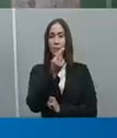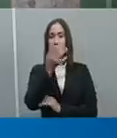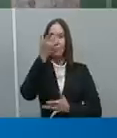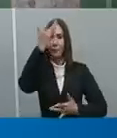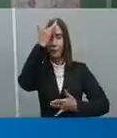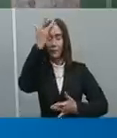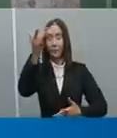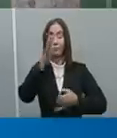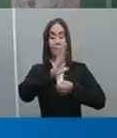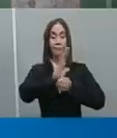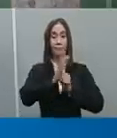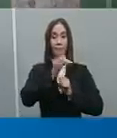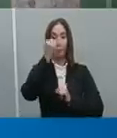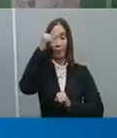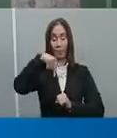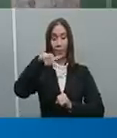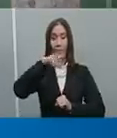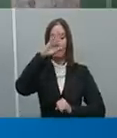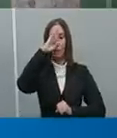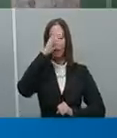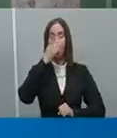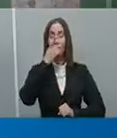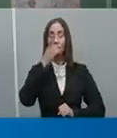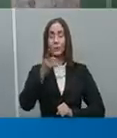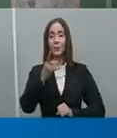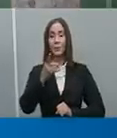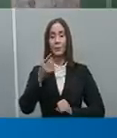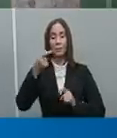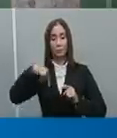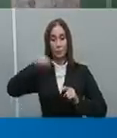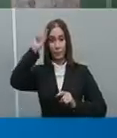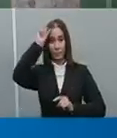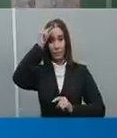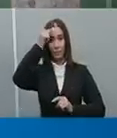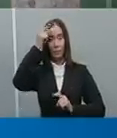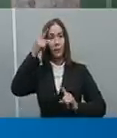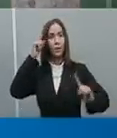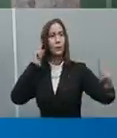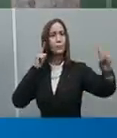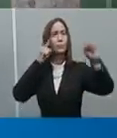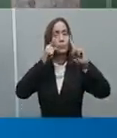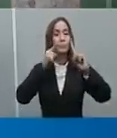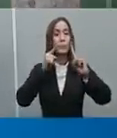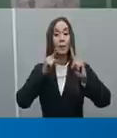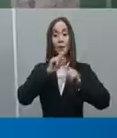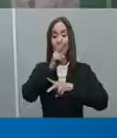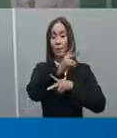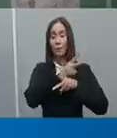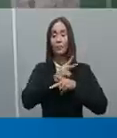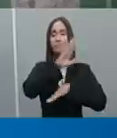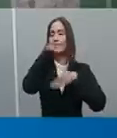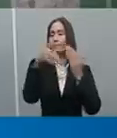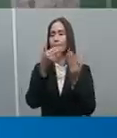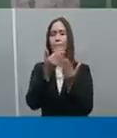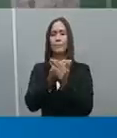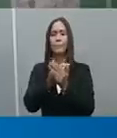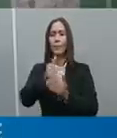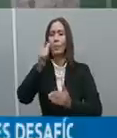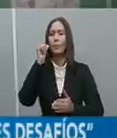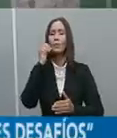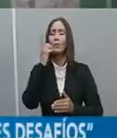de COVID-19 en el país, nuestro objetivo como gobierno ha sido proteger a los dominicanos y las